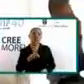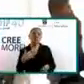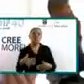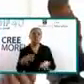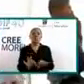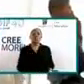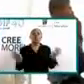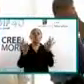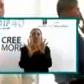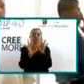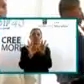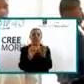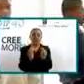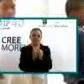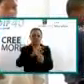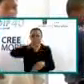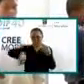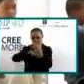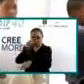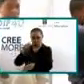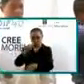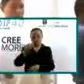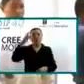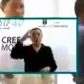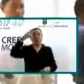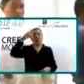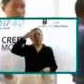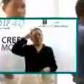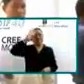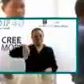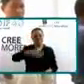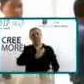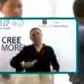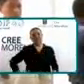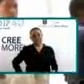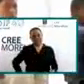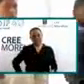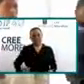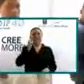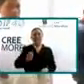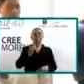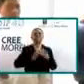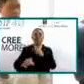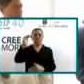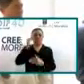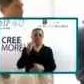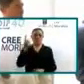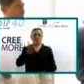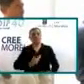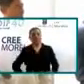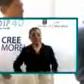a las demás. Señora presidenta del tribunal, para no perder la formalidad, usted es la presidenta del Tribunal